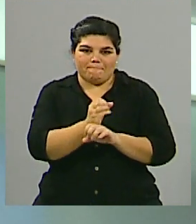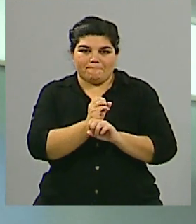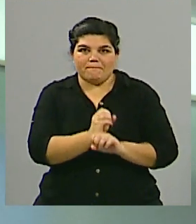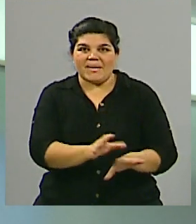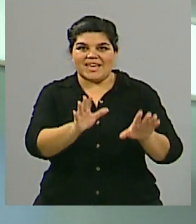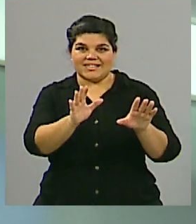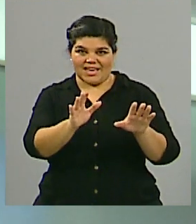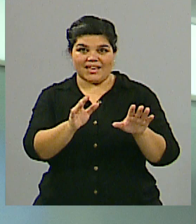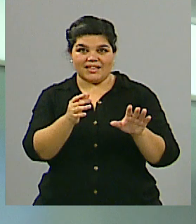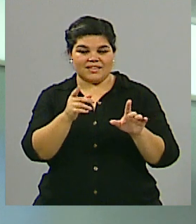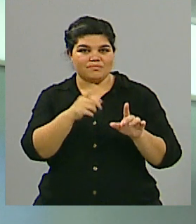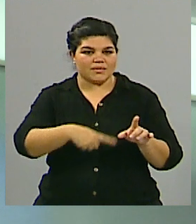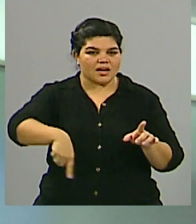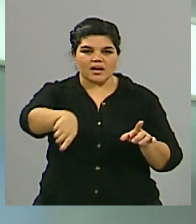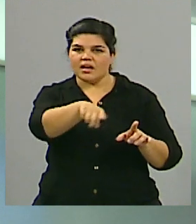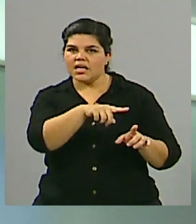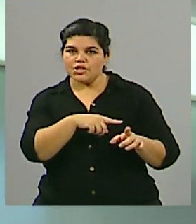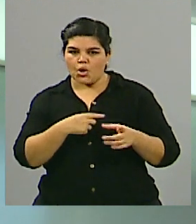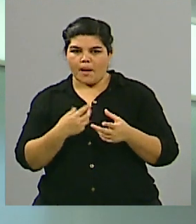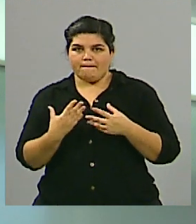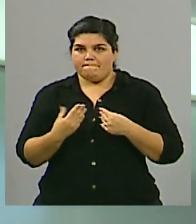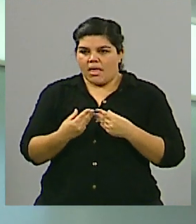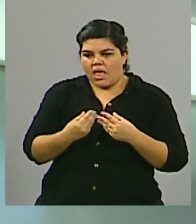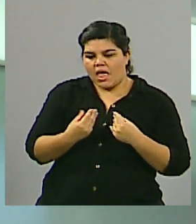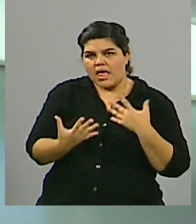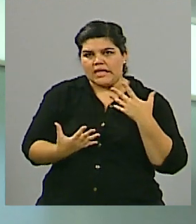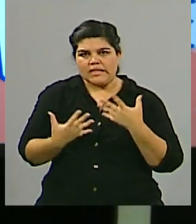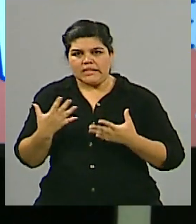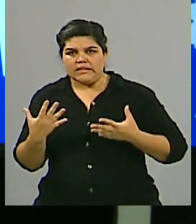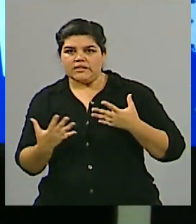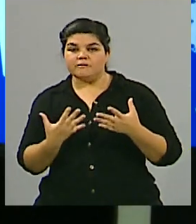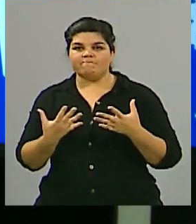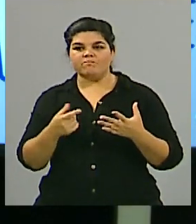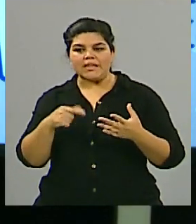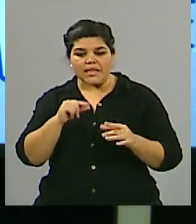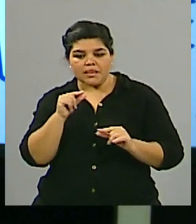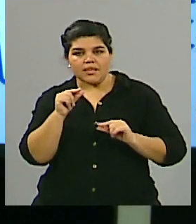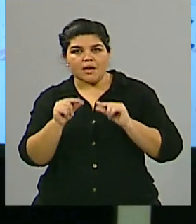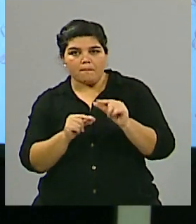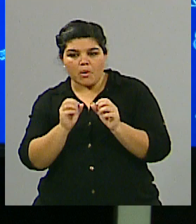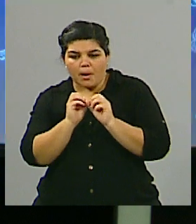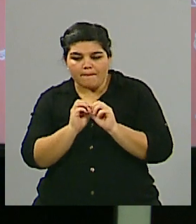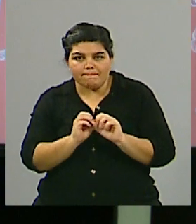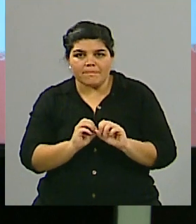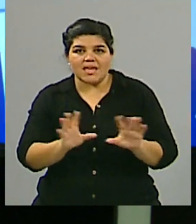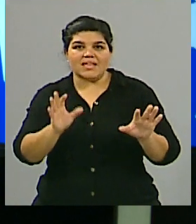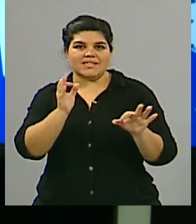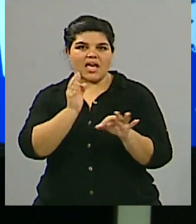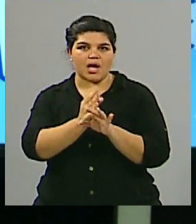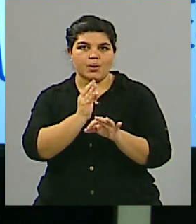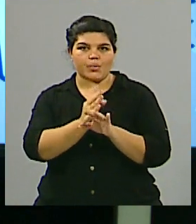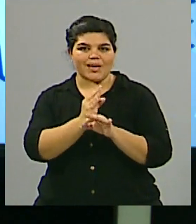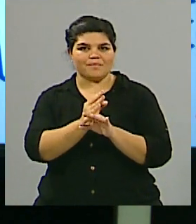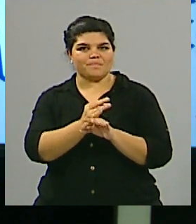bueno, tiene fundamentalmente estos miedos, estos temores, porque se está insertando, está comenzando su escuela y si algo